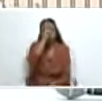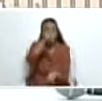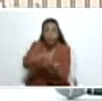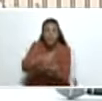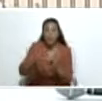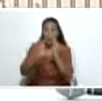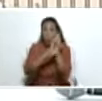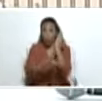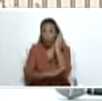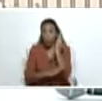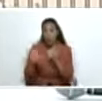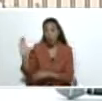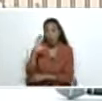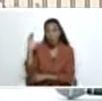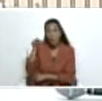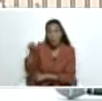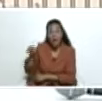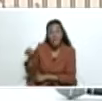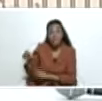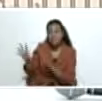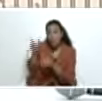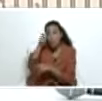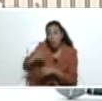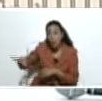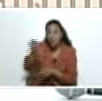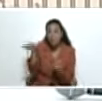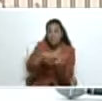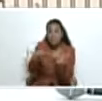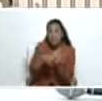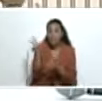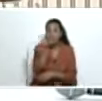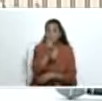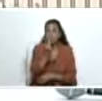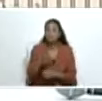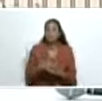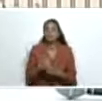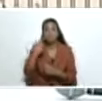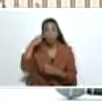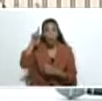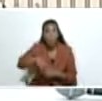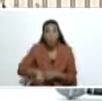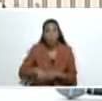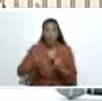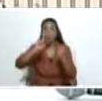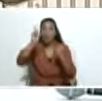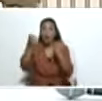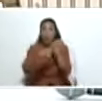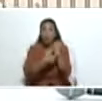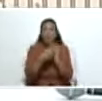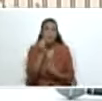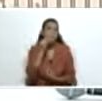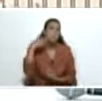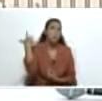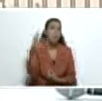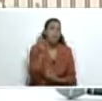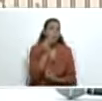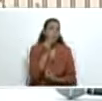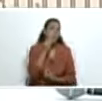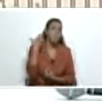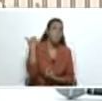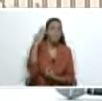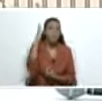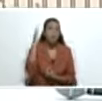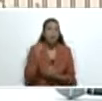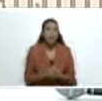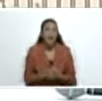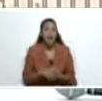en Cúcuta el ladrón y criminal de Julio Borges, el criminal de Juan Guaidó, el bobolongo, ¿no?